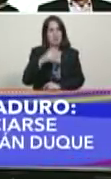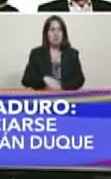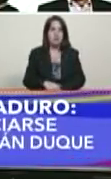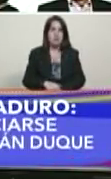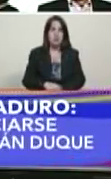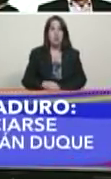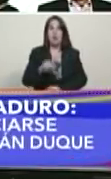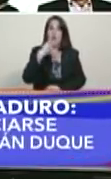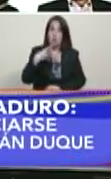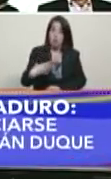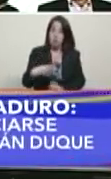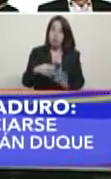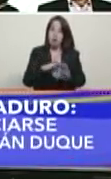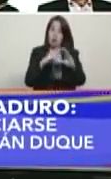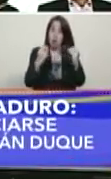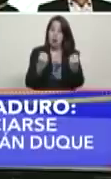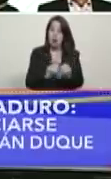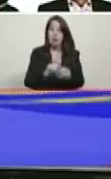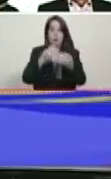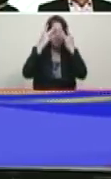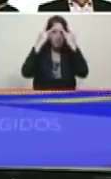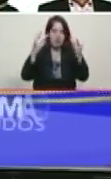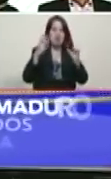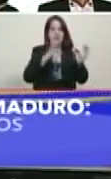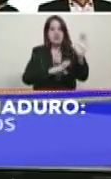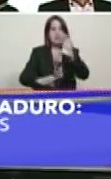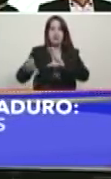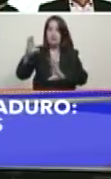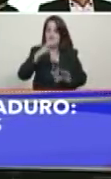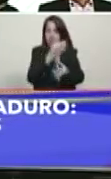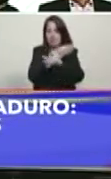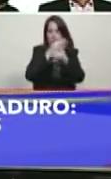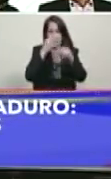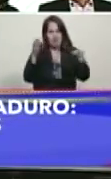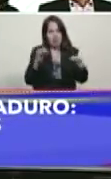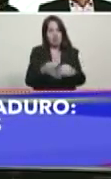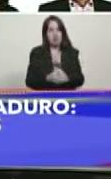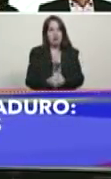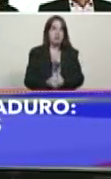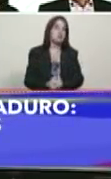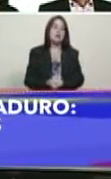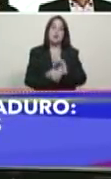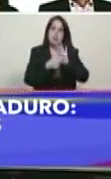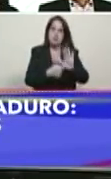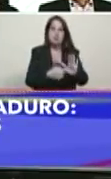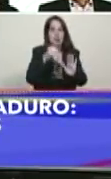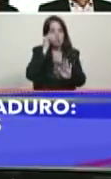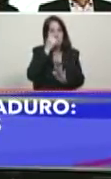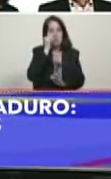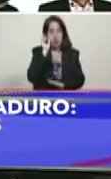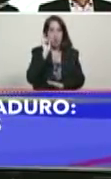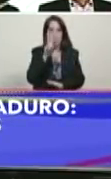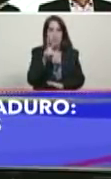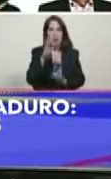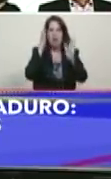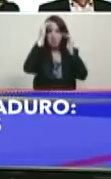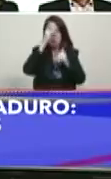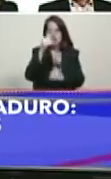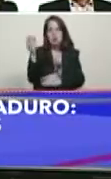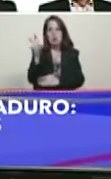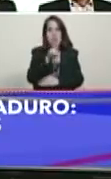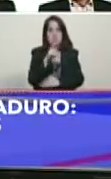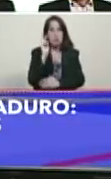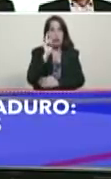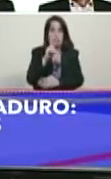un buen organismo de inteligencia muy bueno científico excelente vamos a enseñar entonces este segundo vídeo atención venezuela